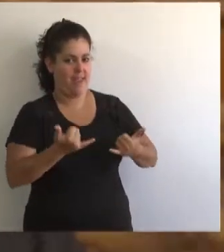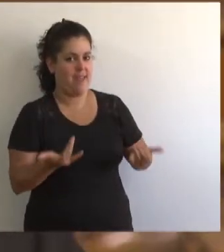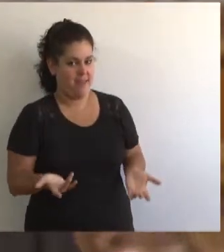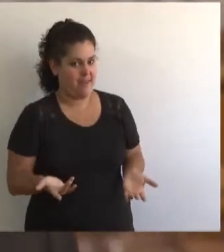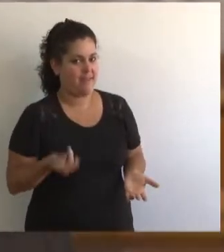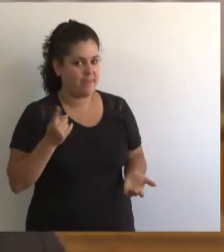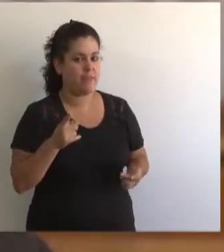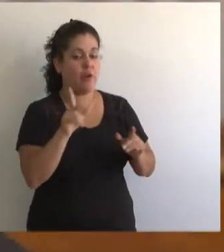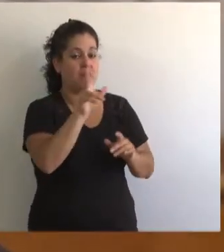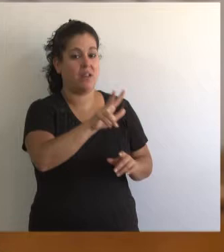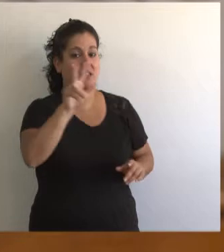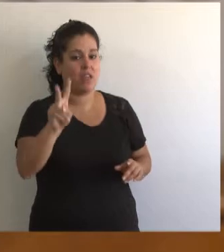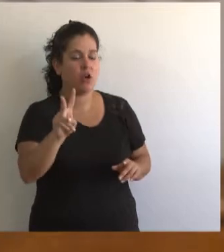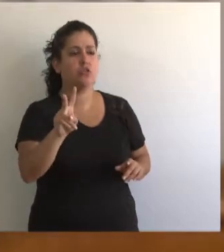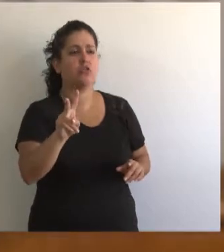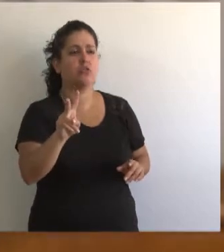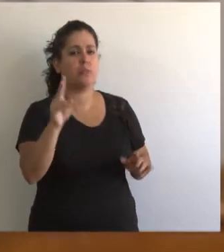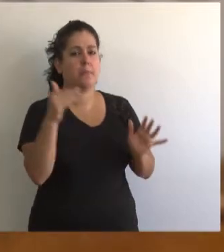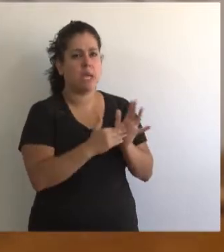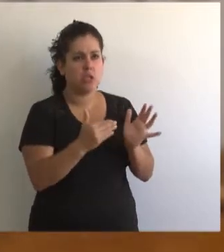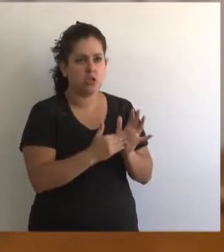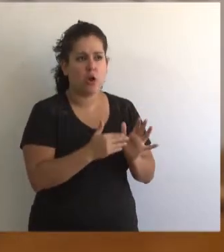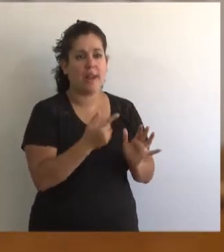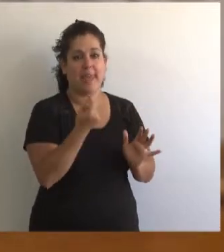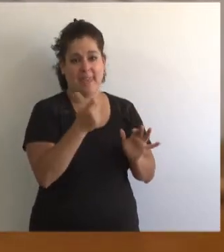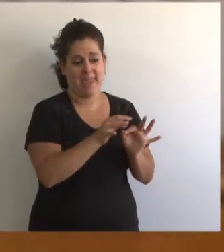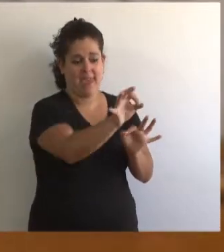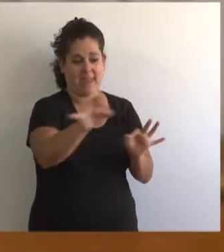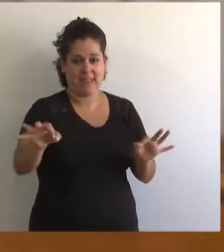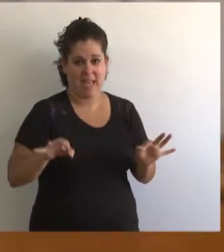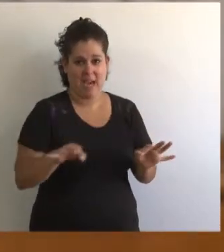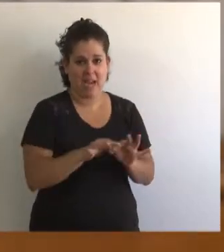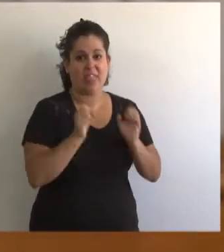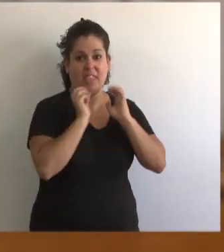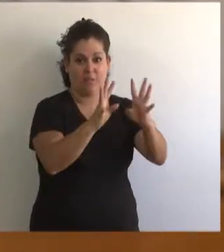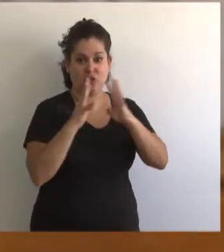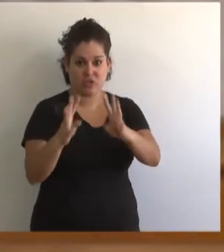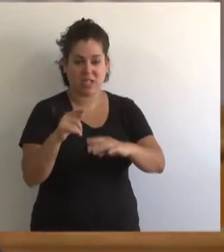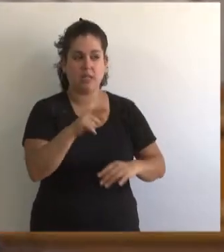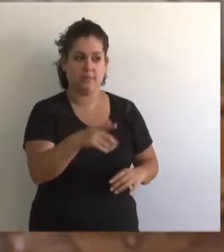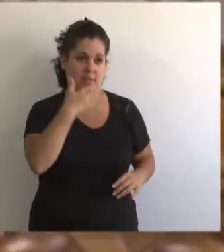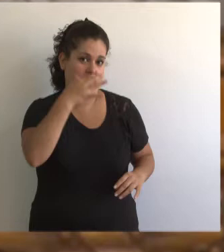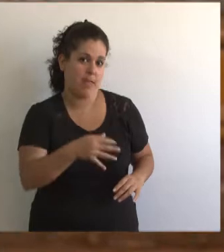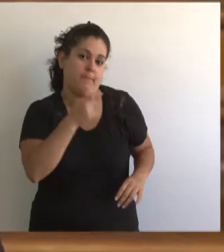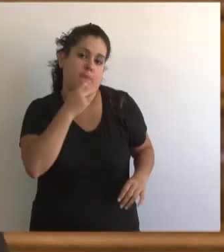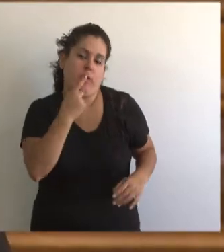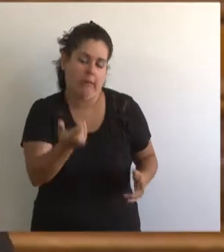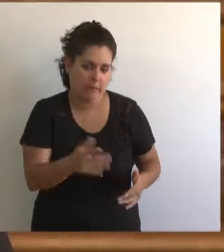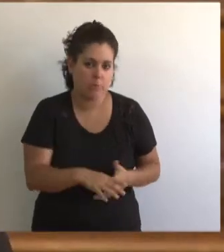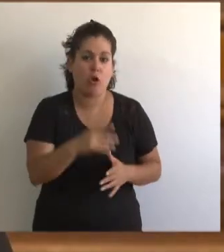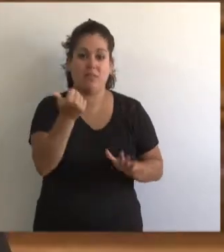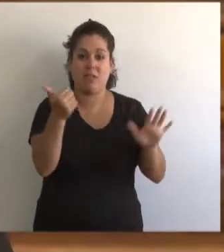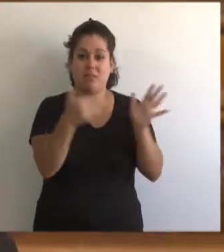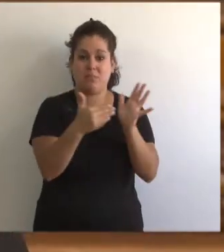regulan de estas 32 millones casi de hectáreas de bosques nativos, hay